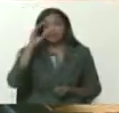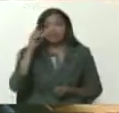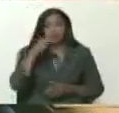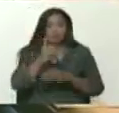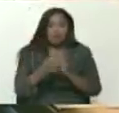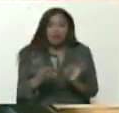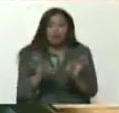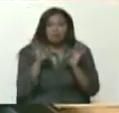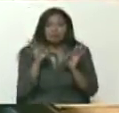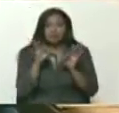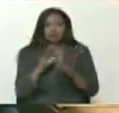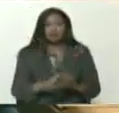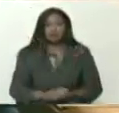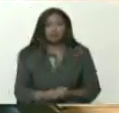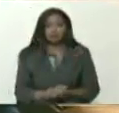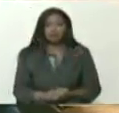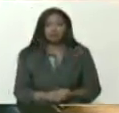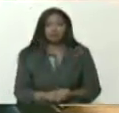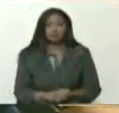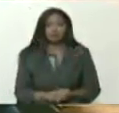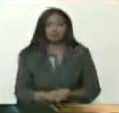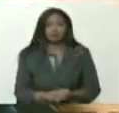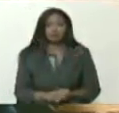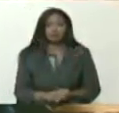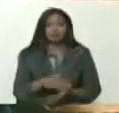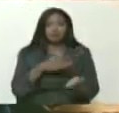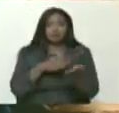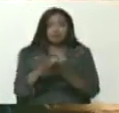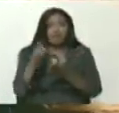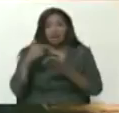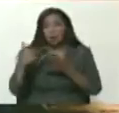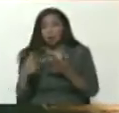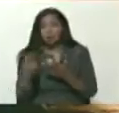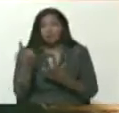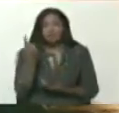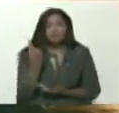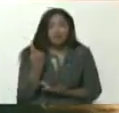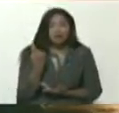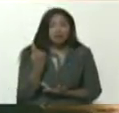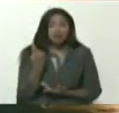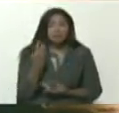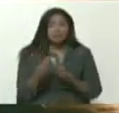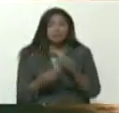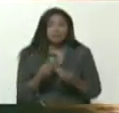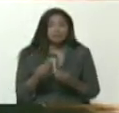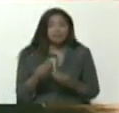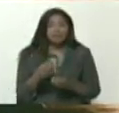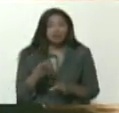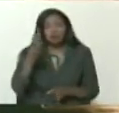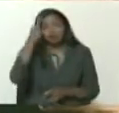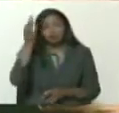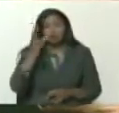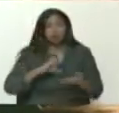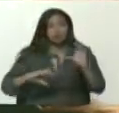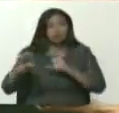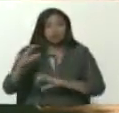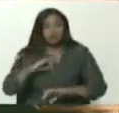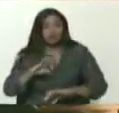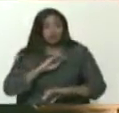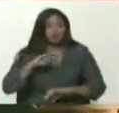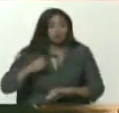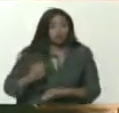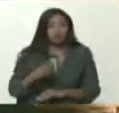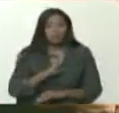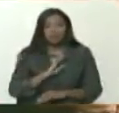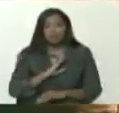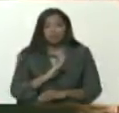plan especial para garantizar la materia prima con el Consejo Científico, la materia prima nacional y